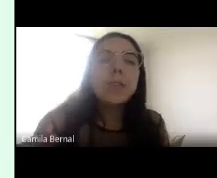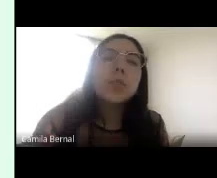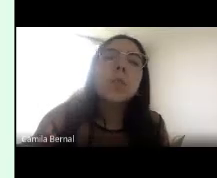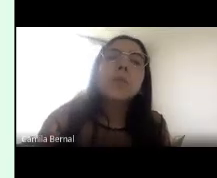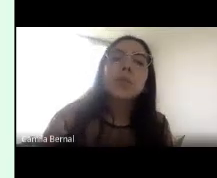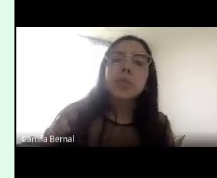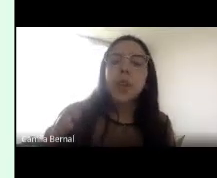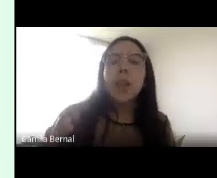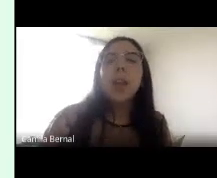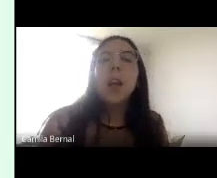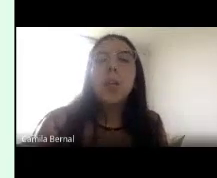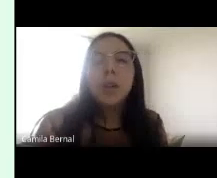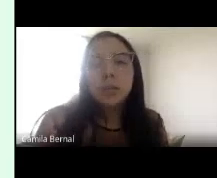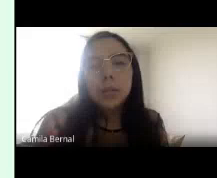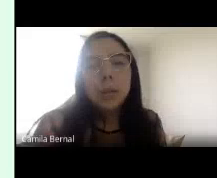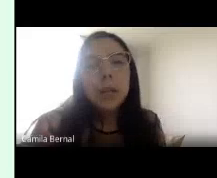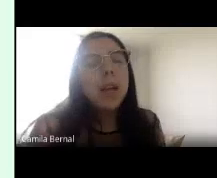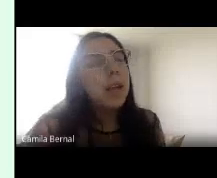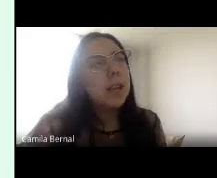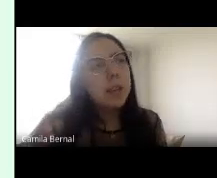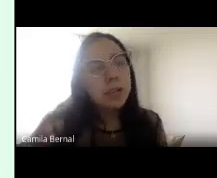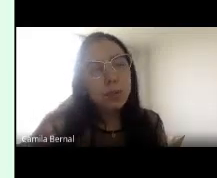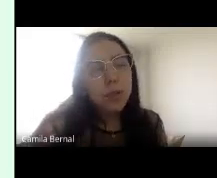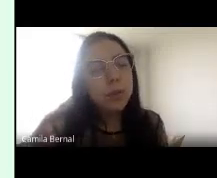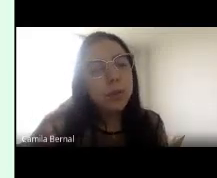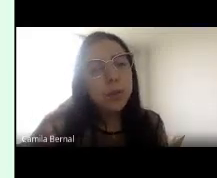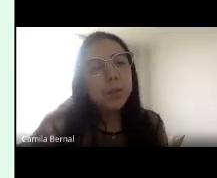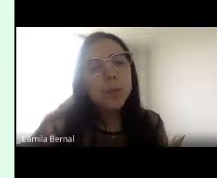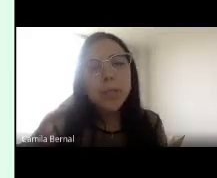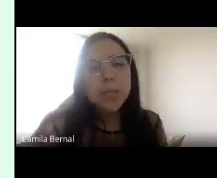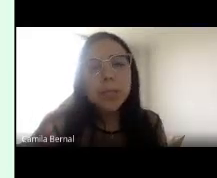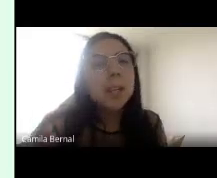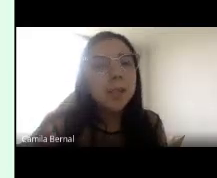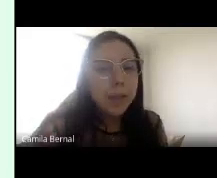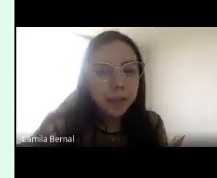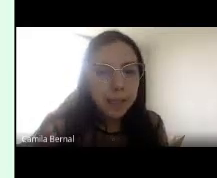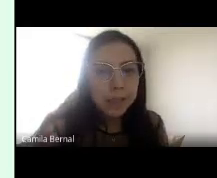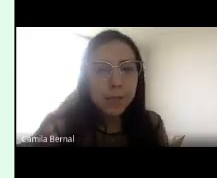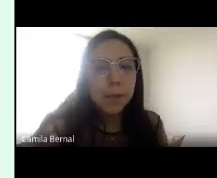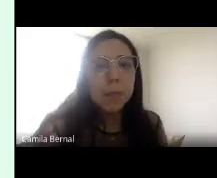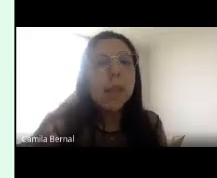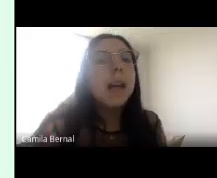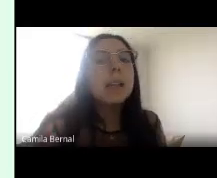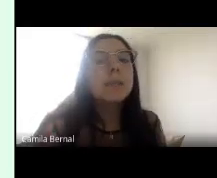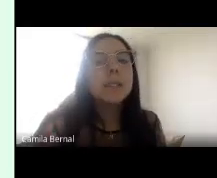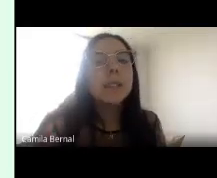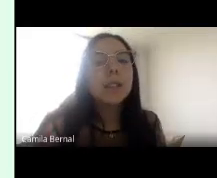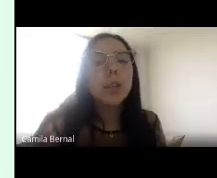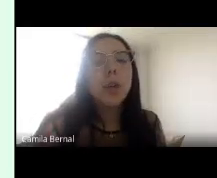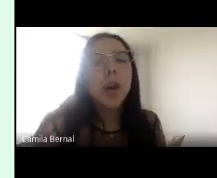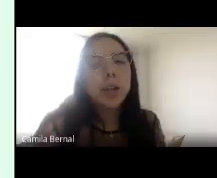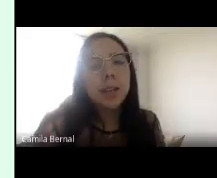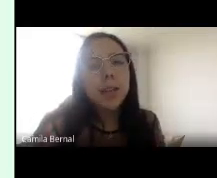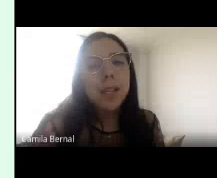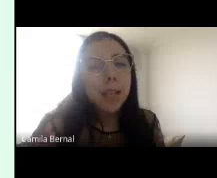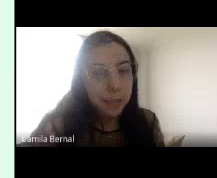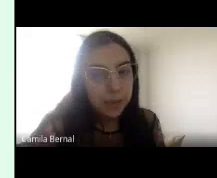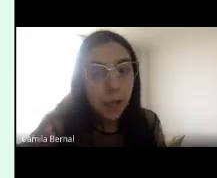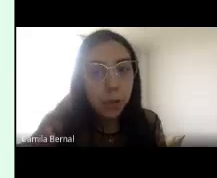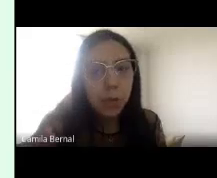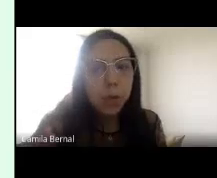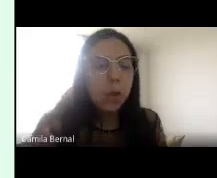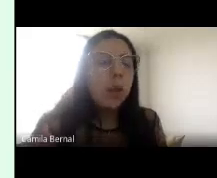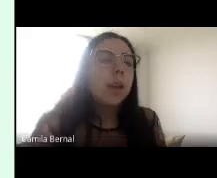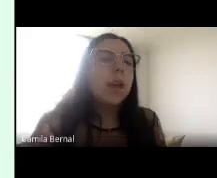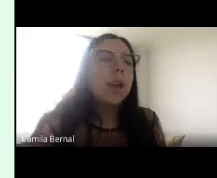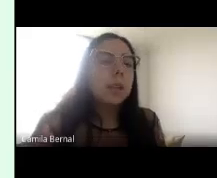Si consumimos agua contaminada, los humanos podemos presentar diferentes enfermedades, más que todo a nivel